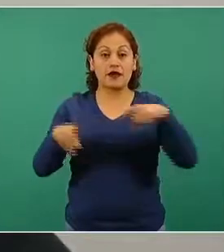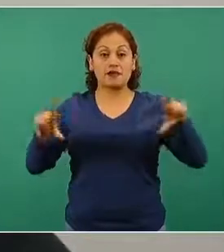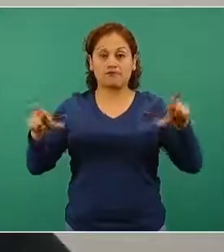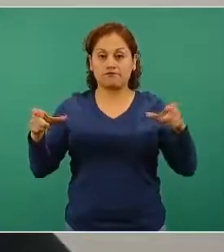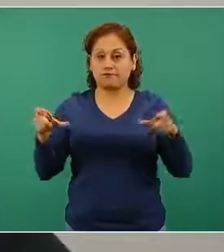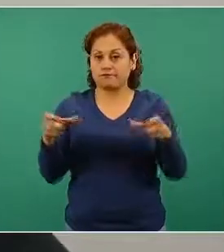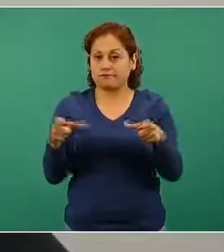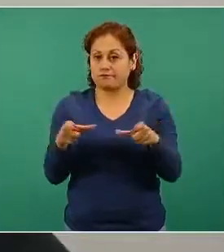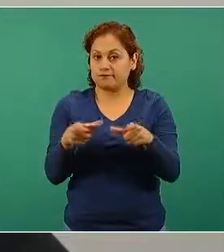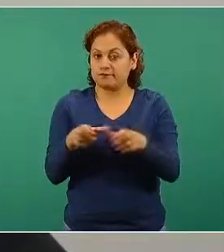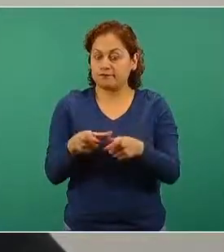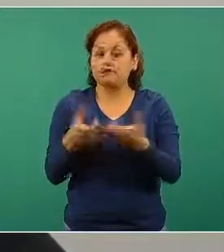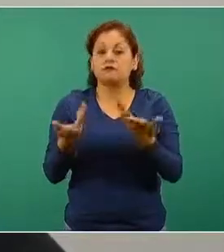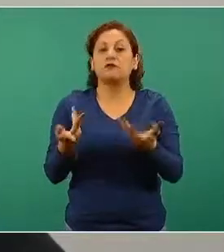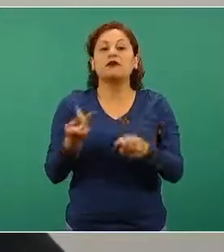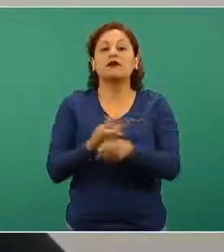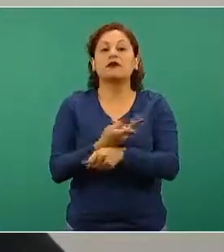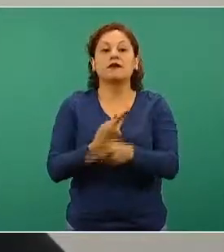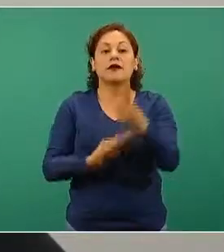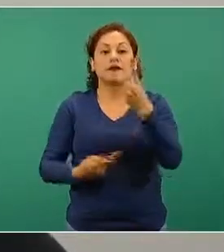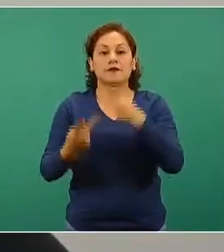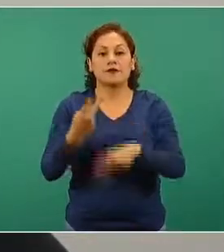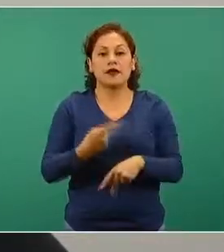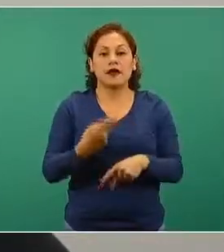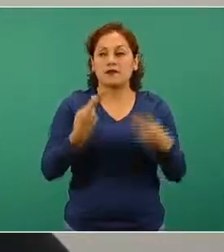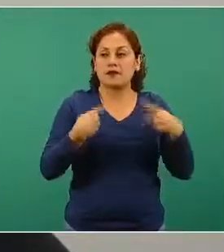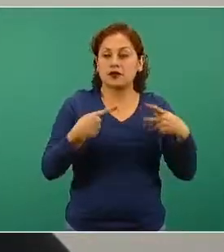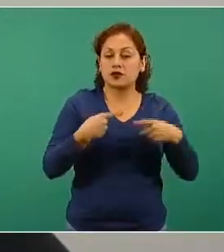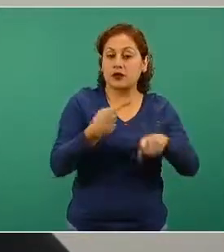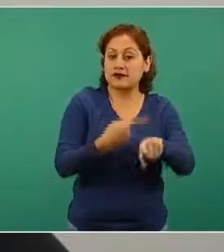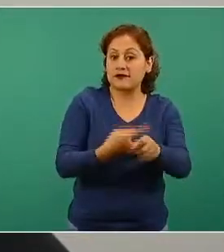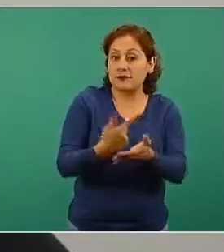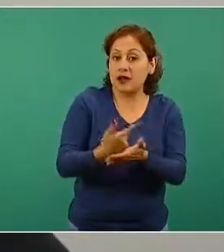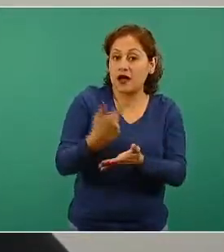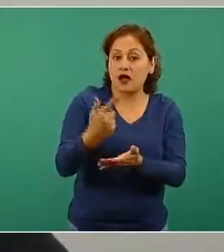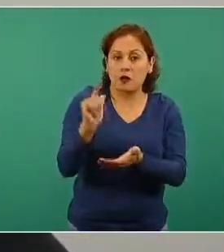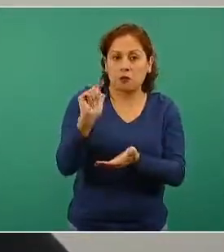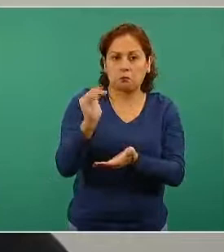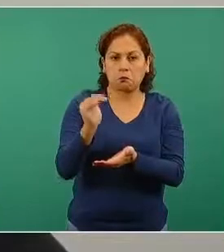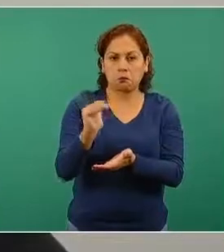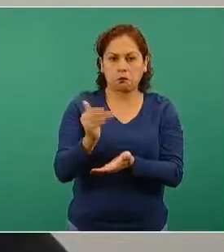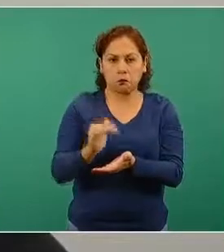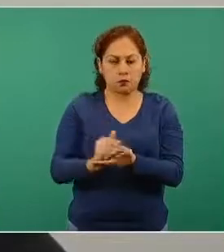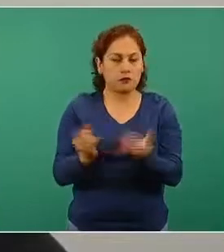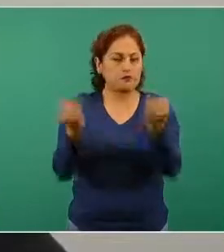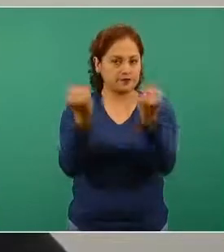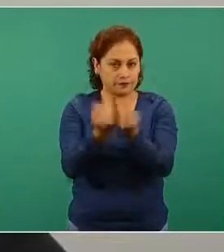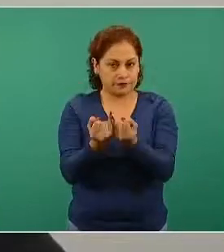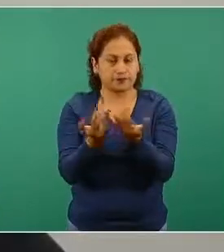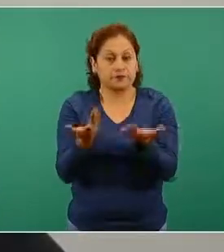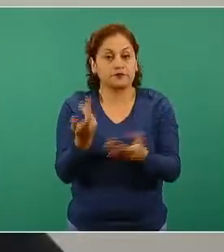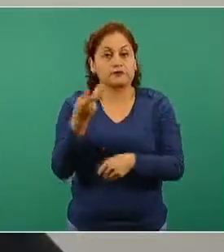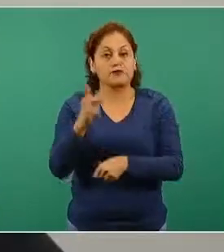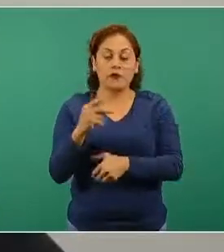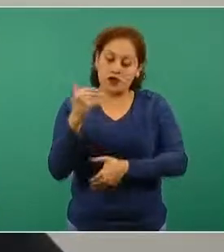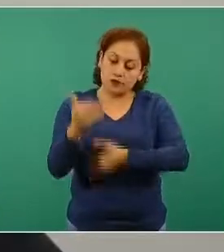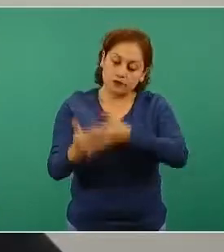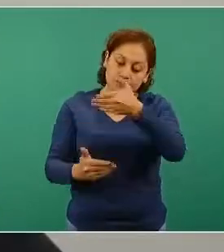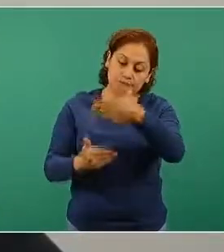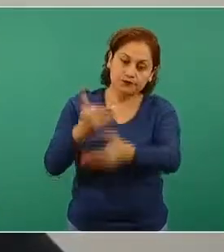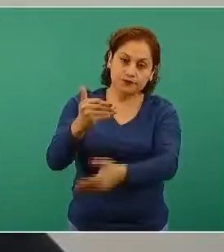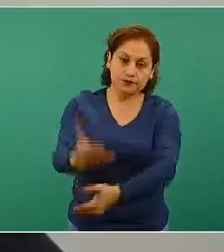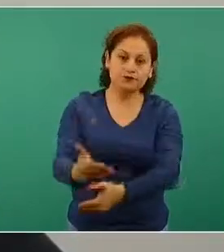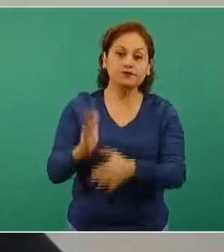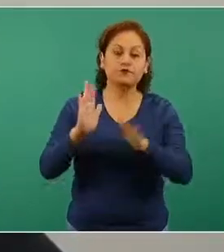ya no se tengan tampoco más casos graves. Por lo tanto, mientras van pasando los días y las personas que ya